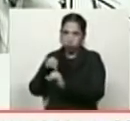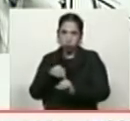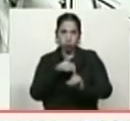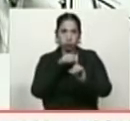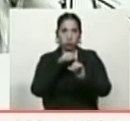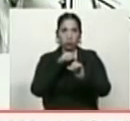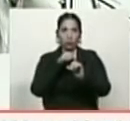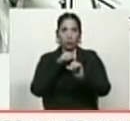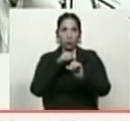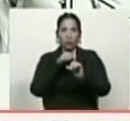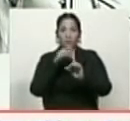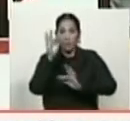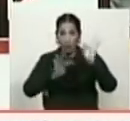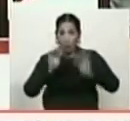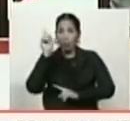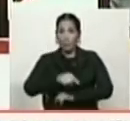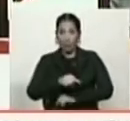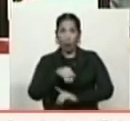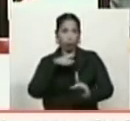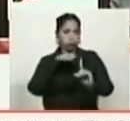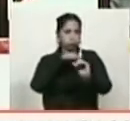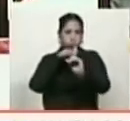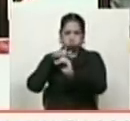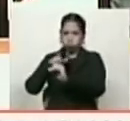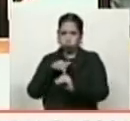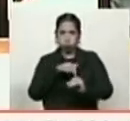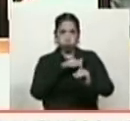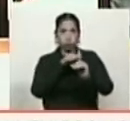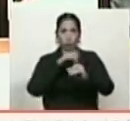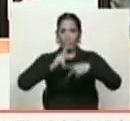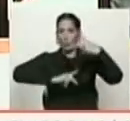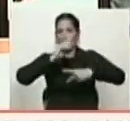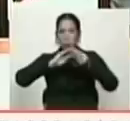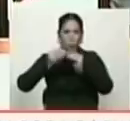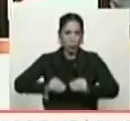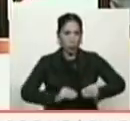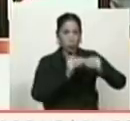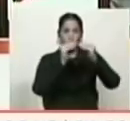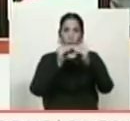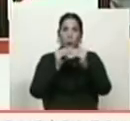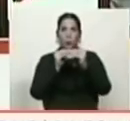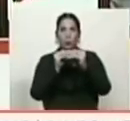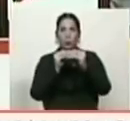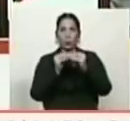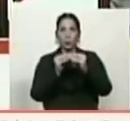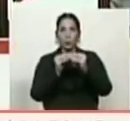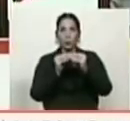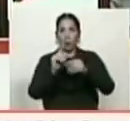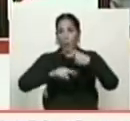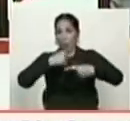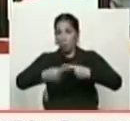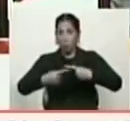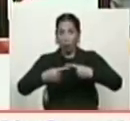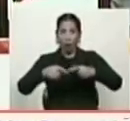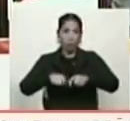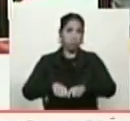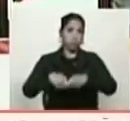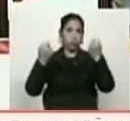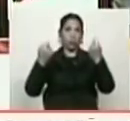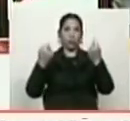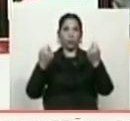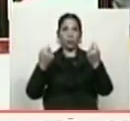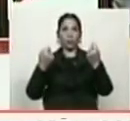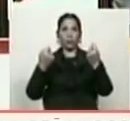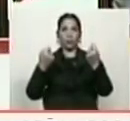ataque físico. Incluso en los procesos de recuperación después de la agresión del 7 de marzo, a